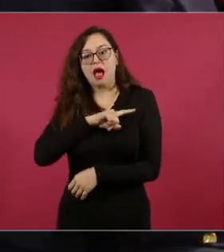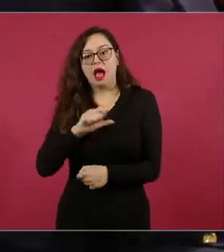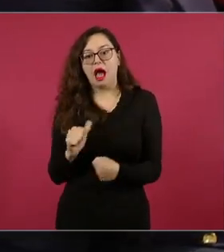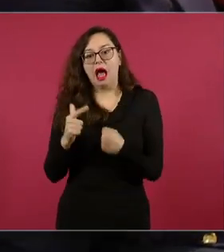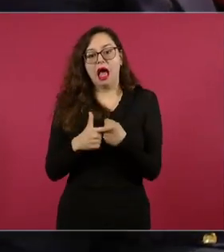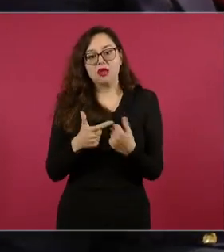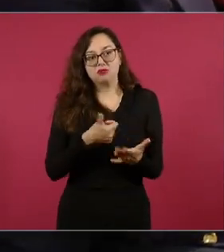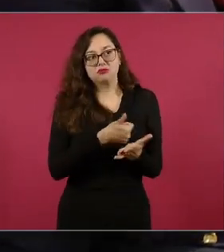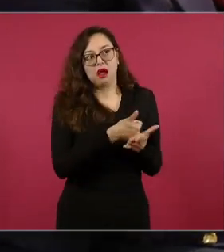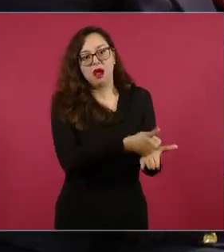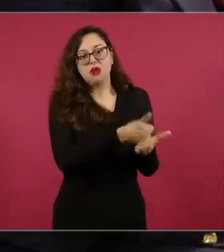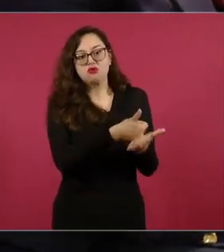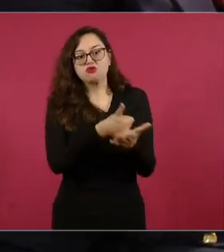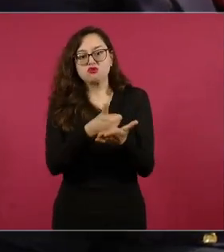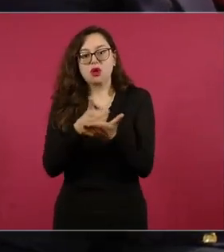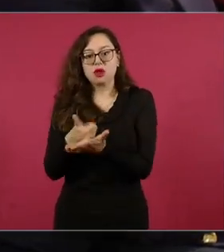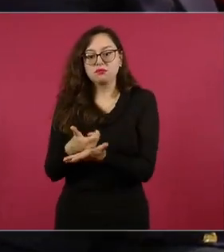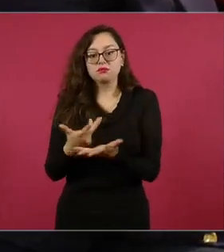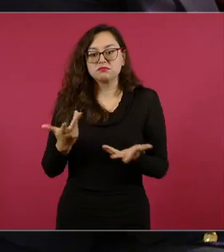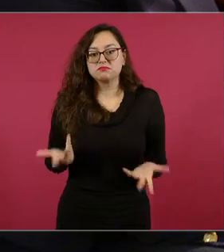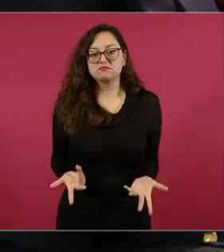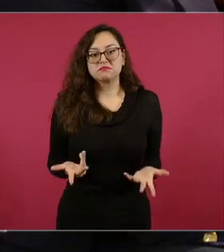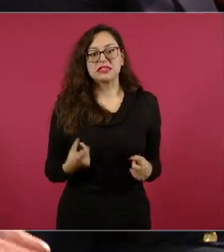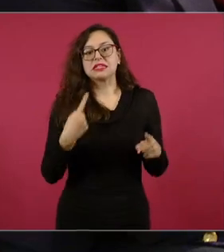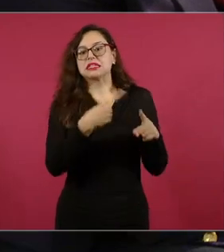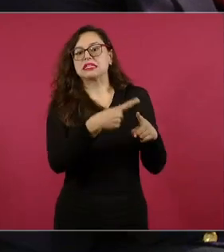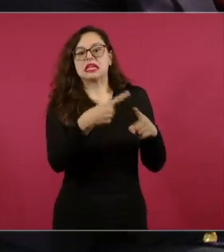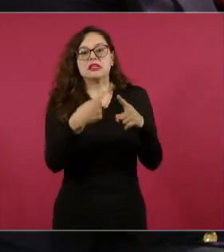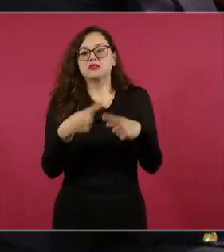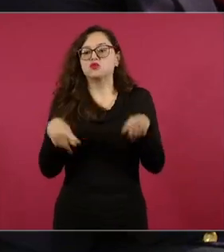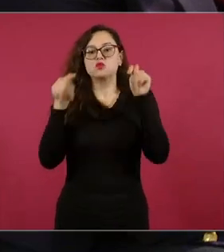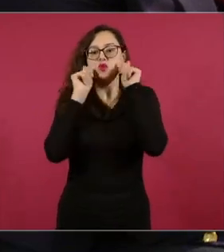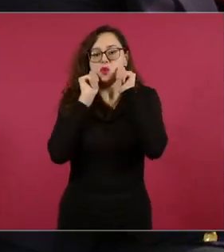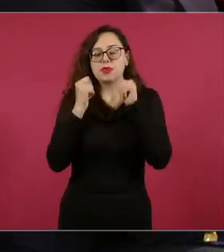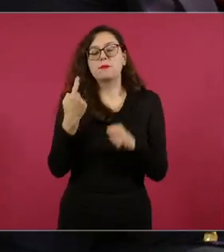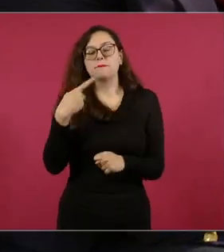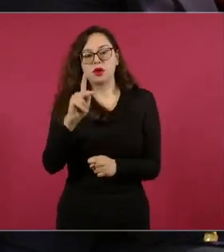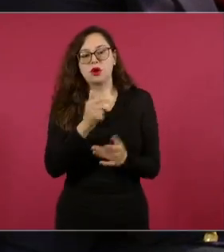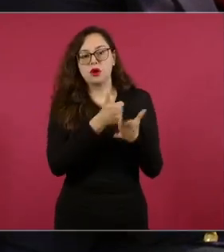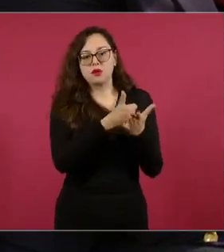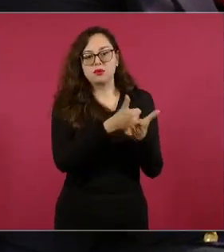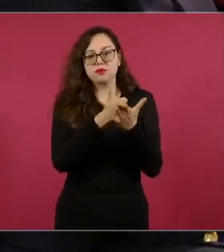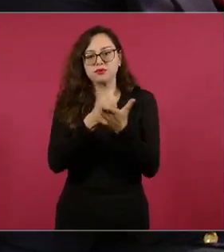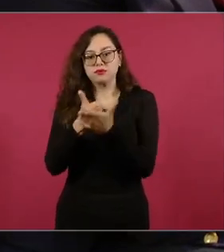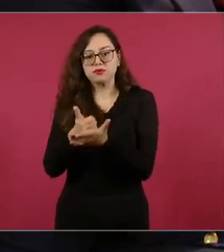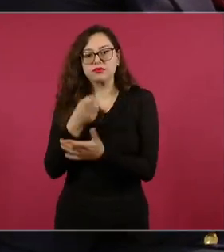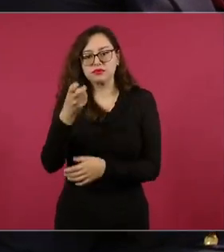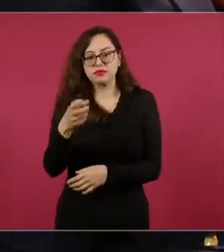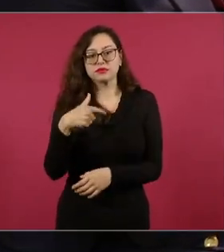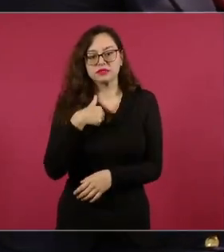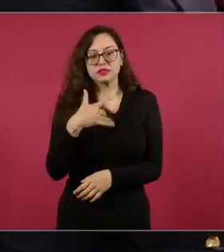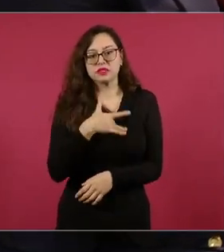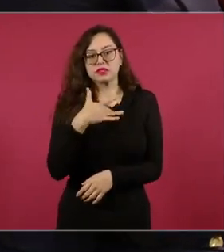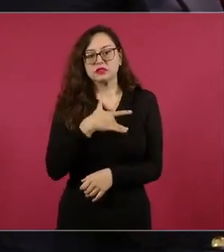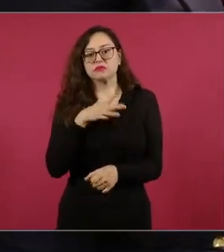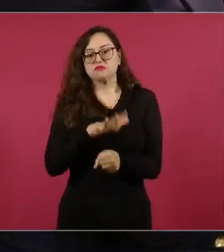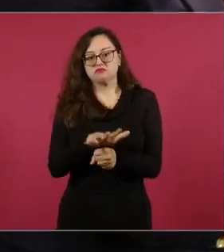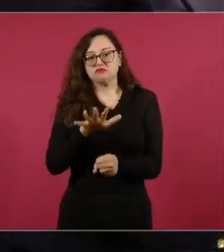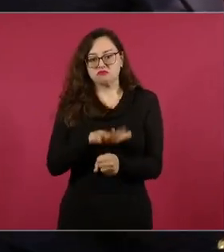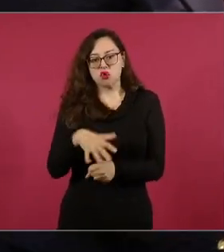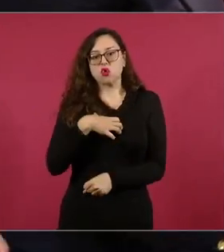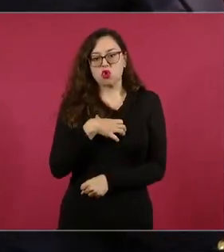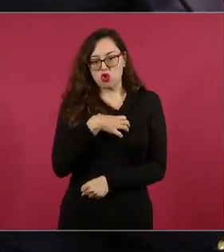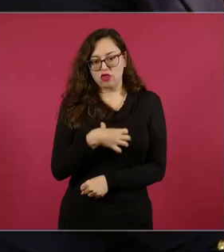demás gente. No me interesa saber a quién ayudo, pero sé que ayudo y eso me genera mucha satisfacción personal